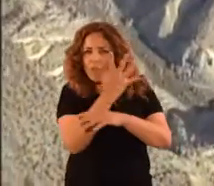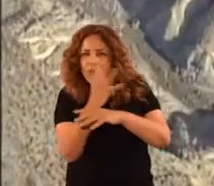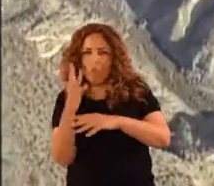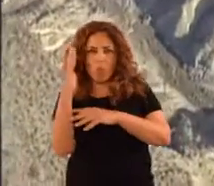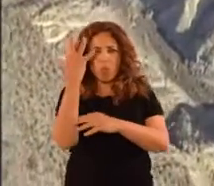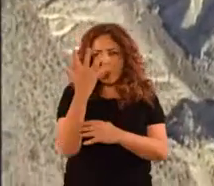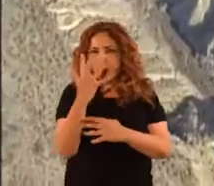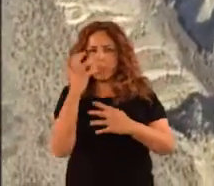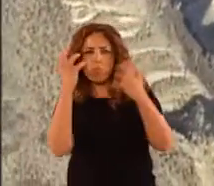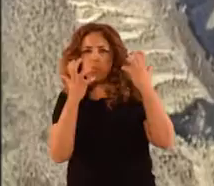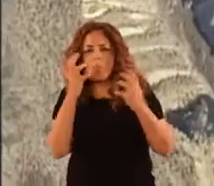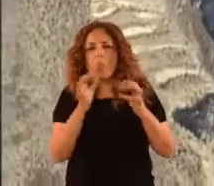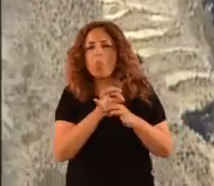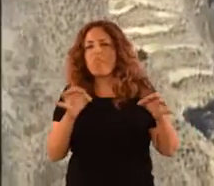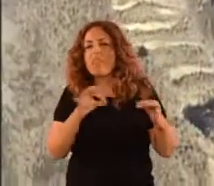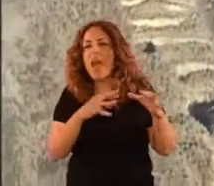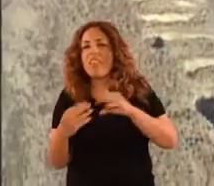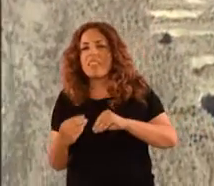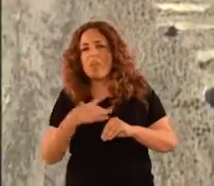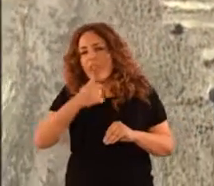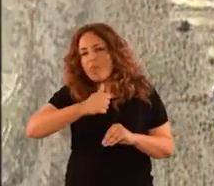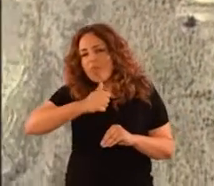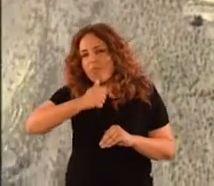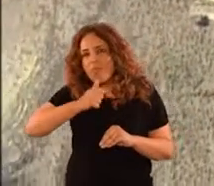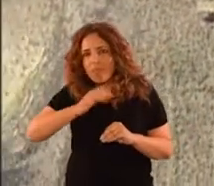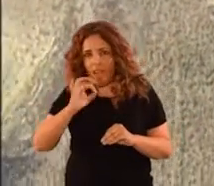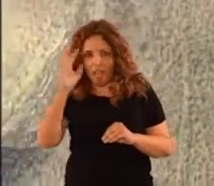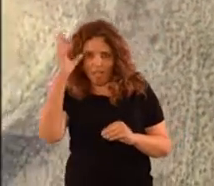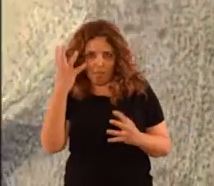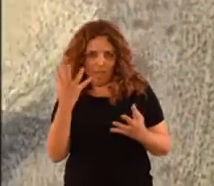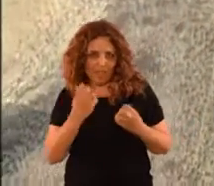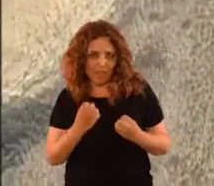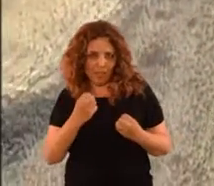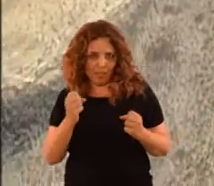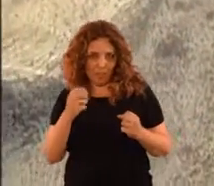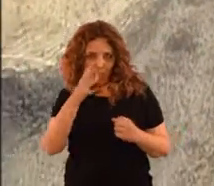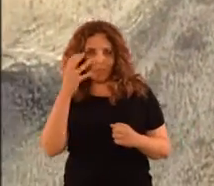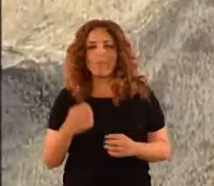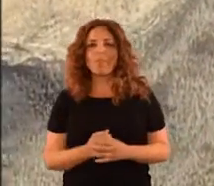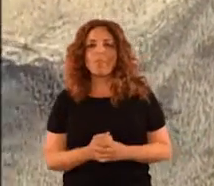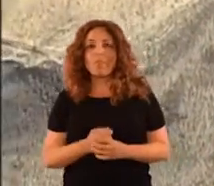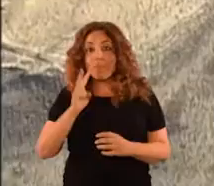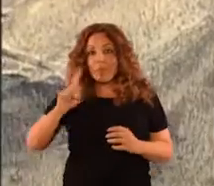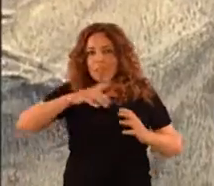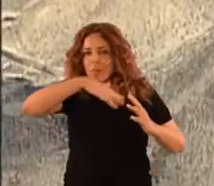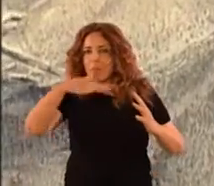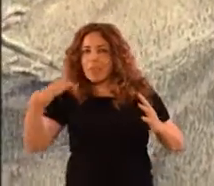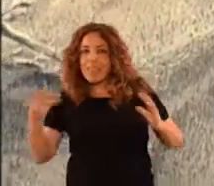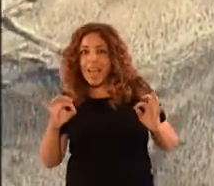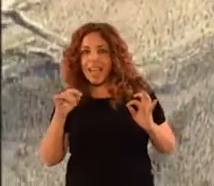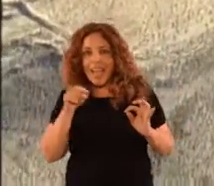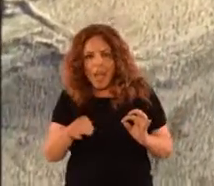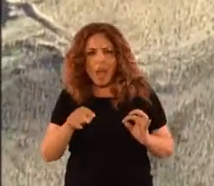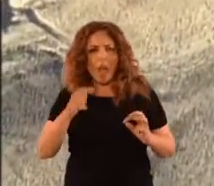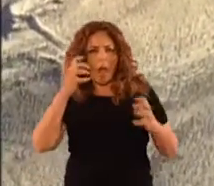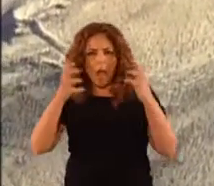de flora y fauna, perfectamente adaptadas para soportar sus duras condiciones ambientales. Este paisaje no